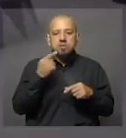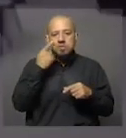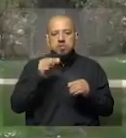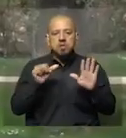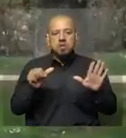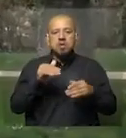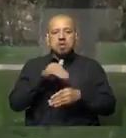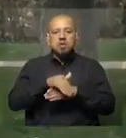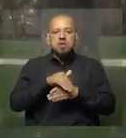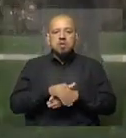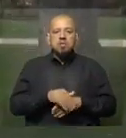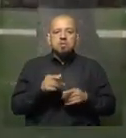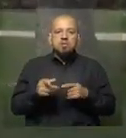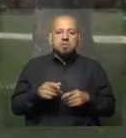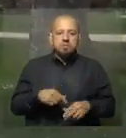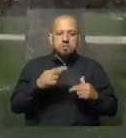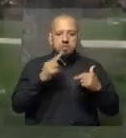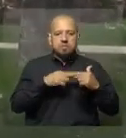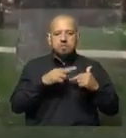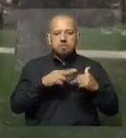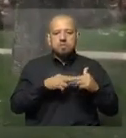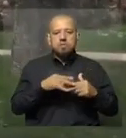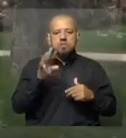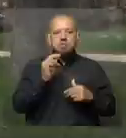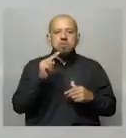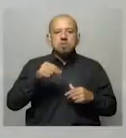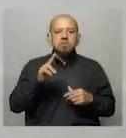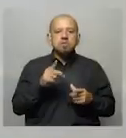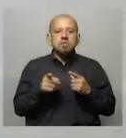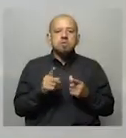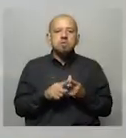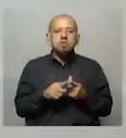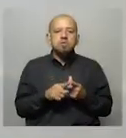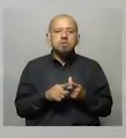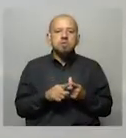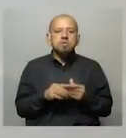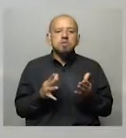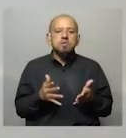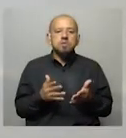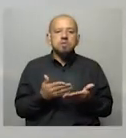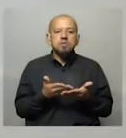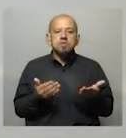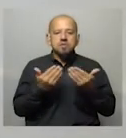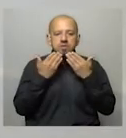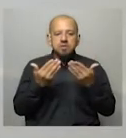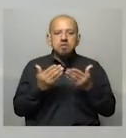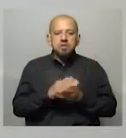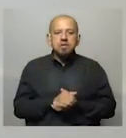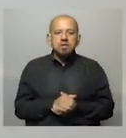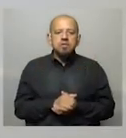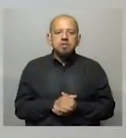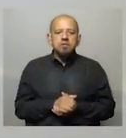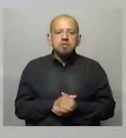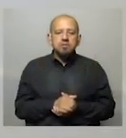tarde también y se puede ver por internet, por TNU. ¿Y qué más decirles? Bueno, eso. Muchas gracias. Muchas gracias a